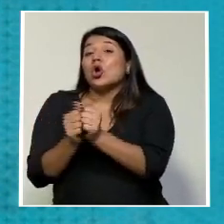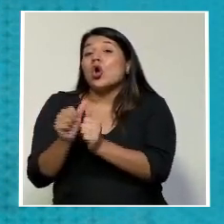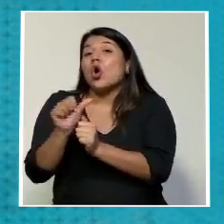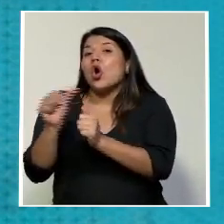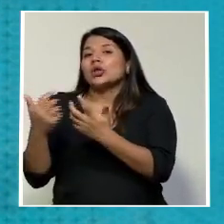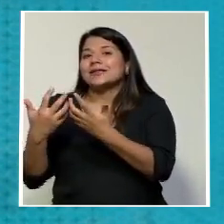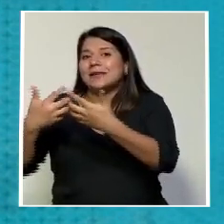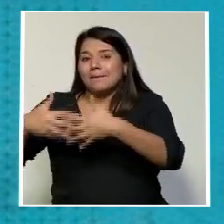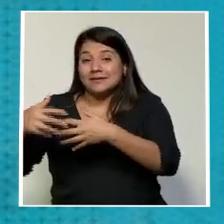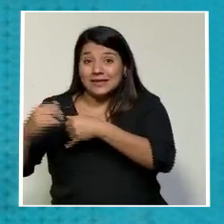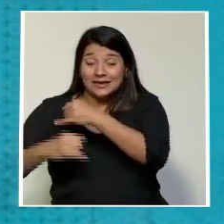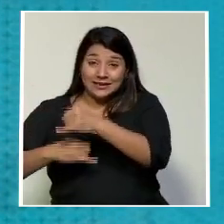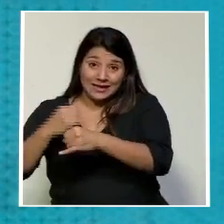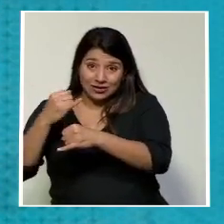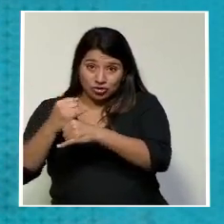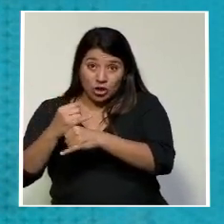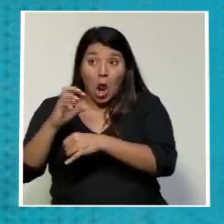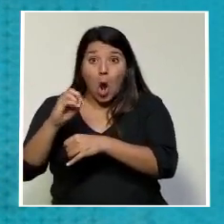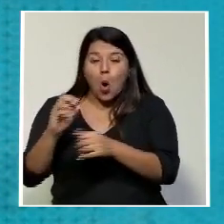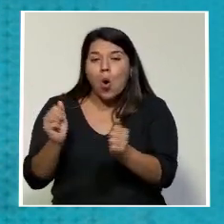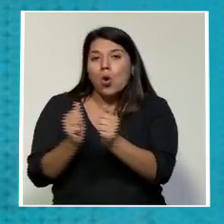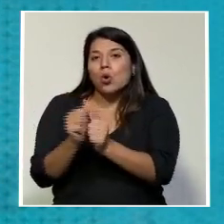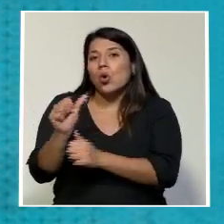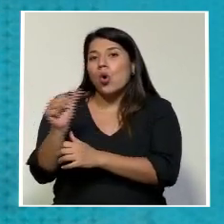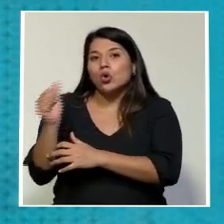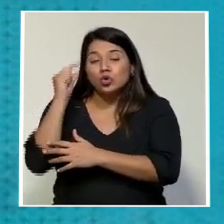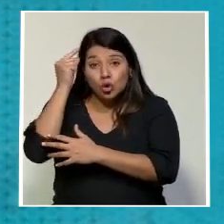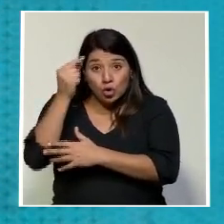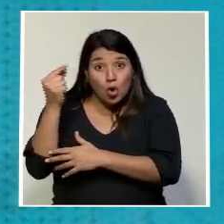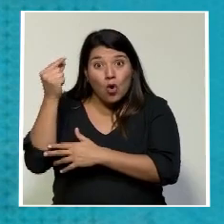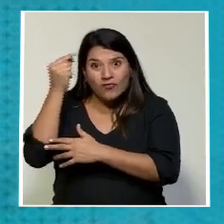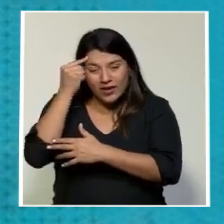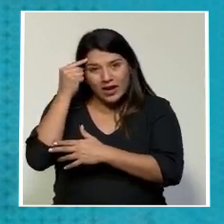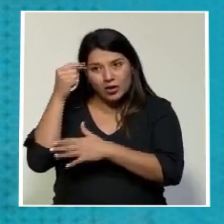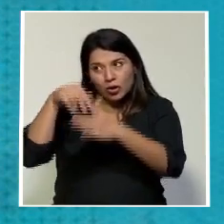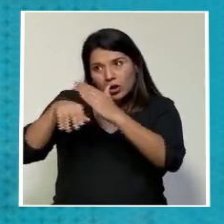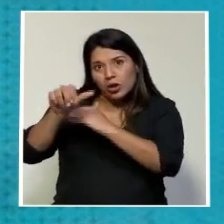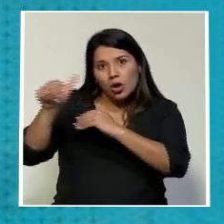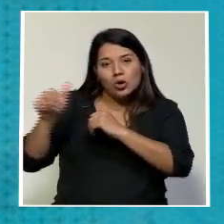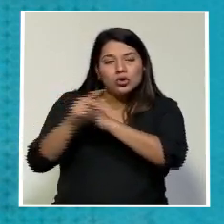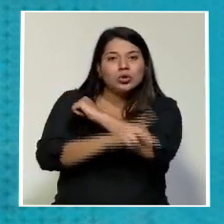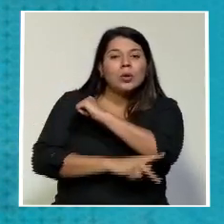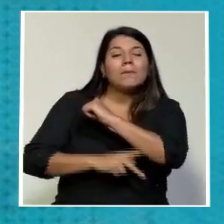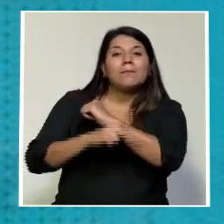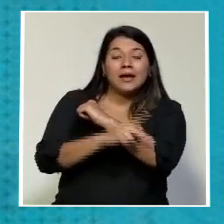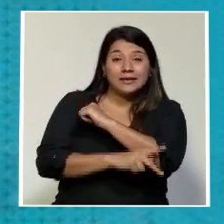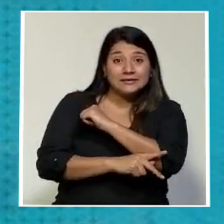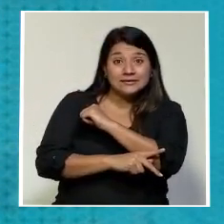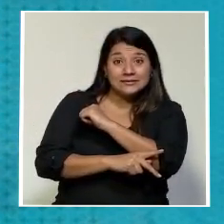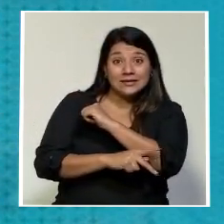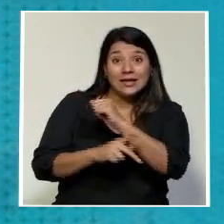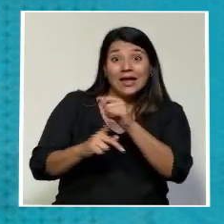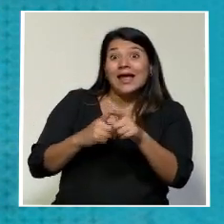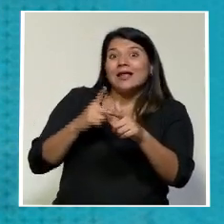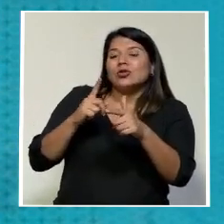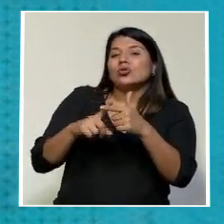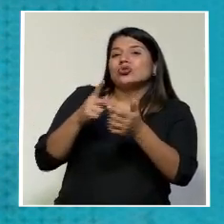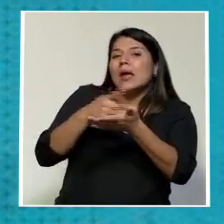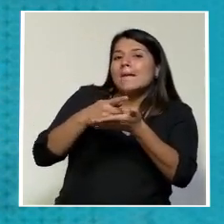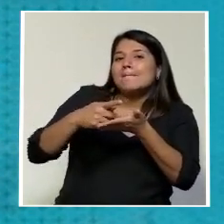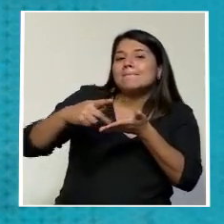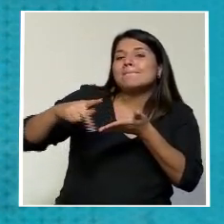gobiernos fuera de nuestro territorio y pagan lo que se